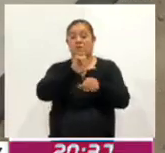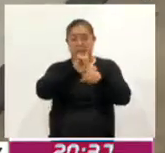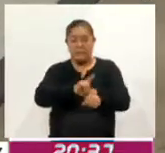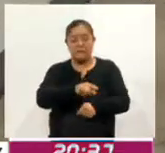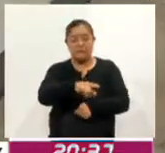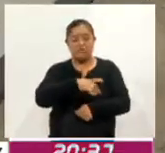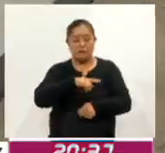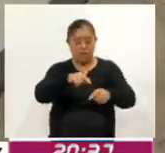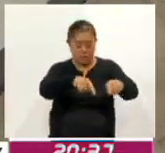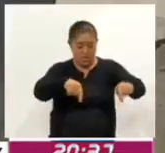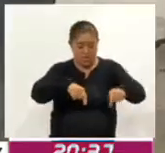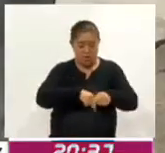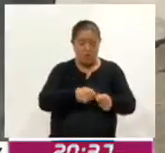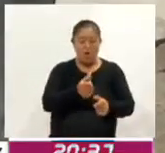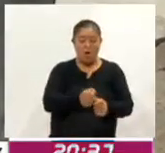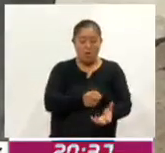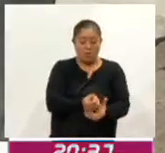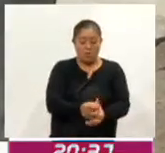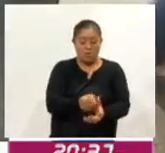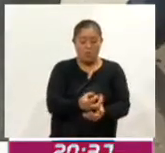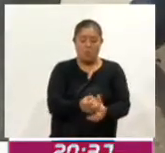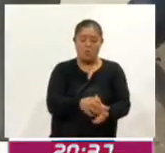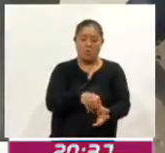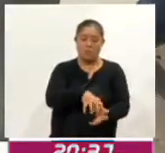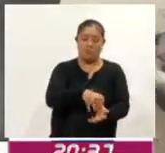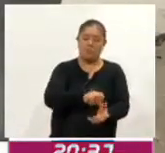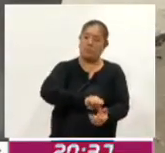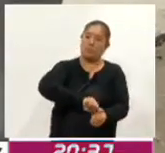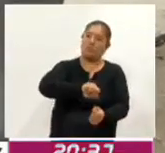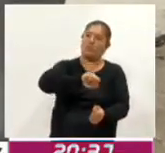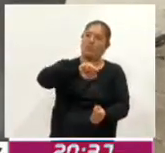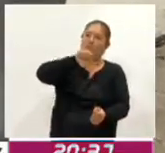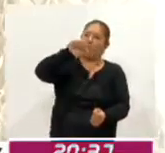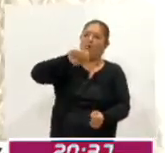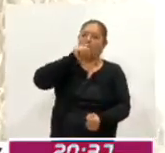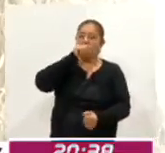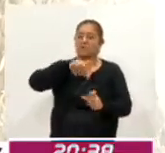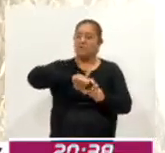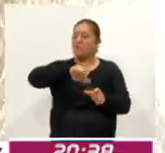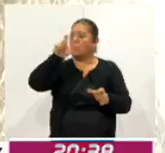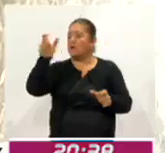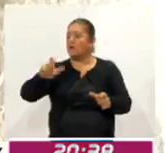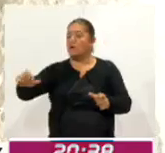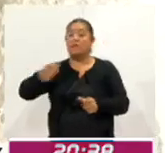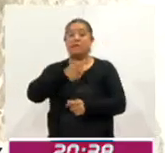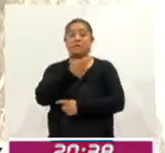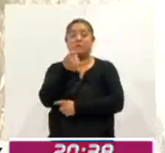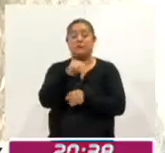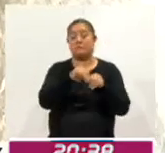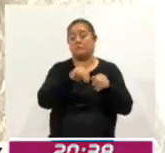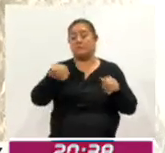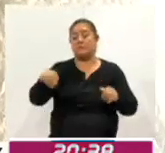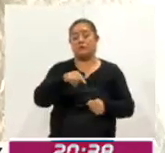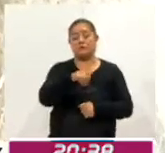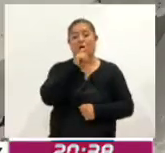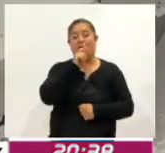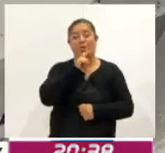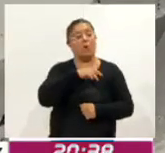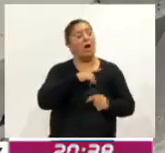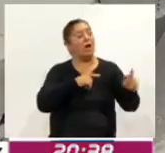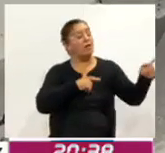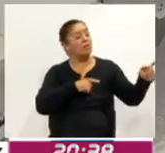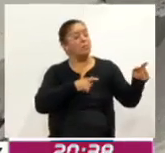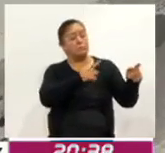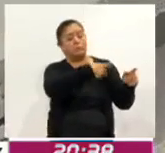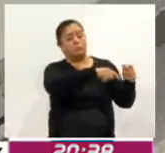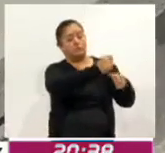registro hidráulico y tres válvulas de hidrantes, así como el suministro de 100 metros de manguera. El abastecimiento de agua será a través de pozos y beneficiará